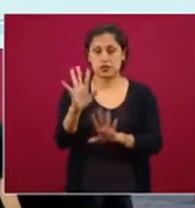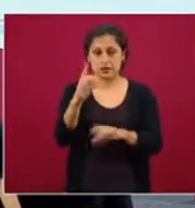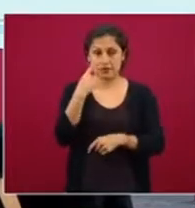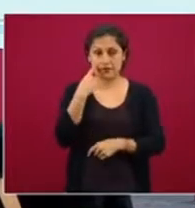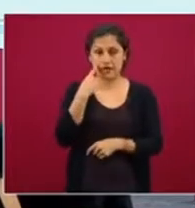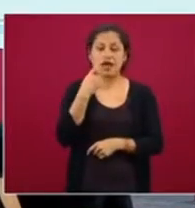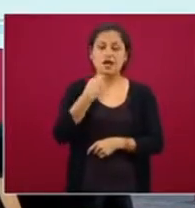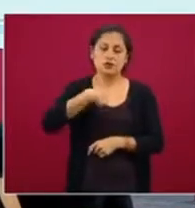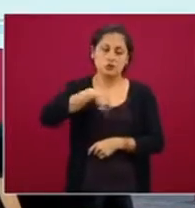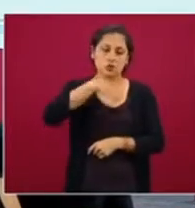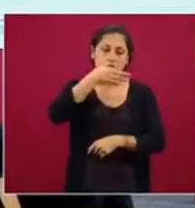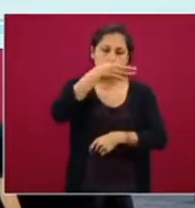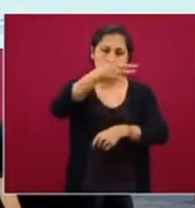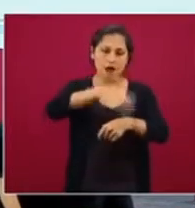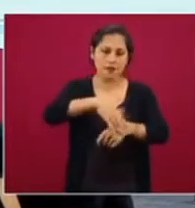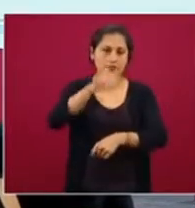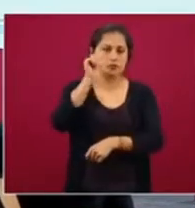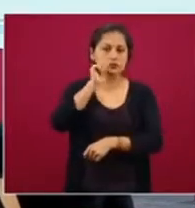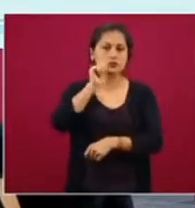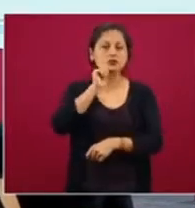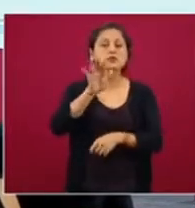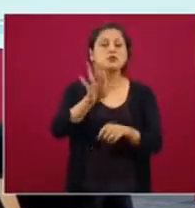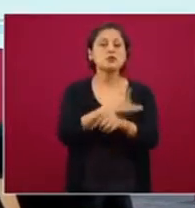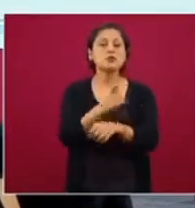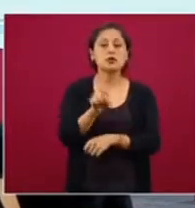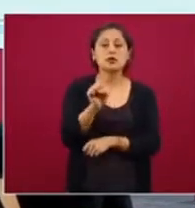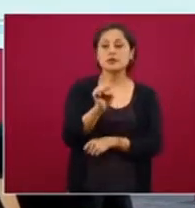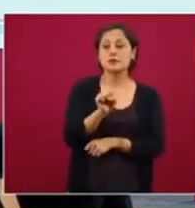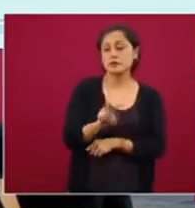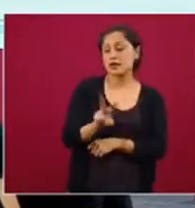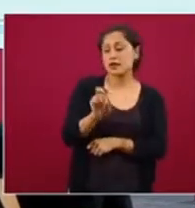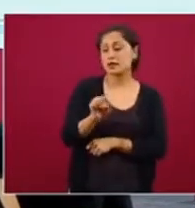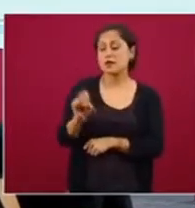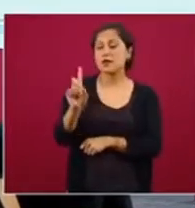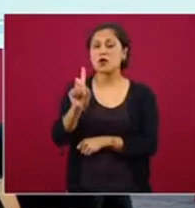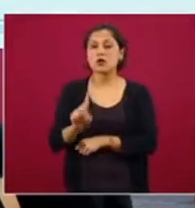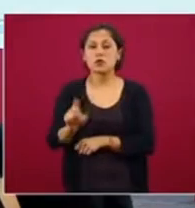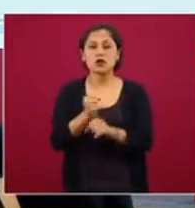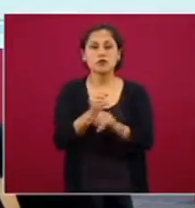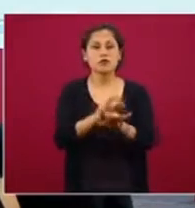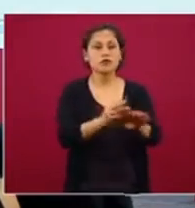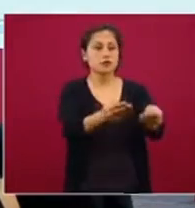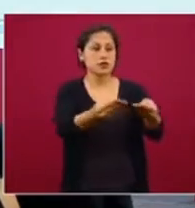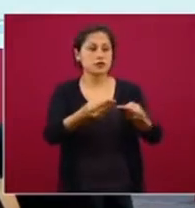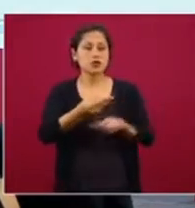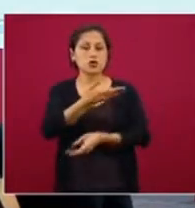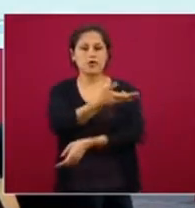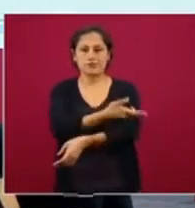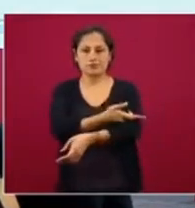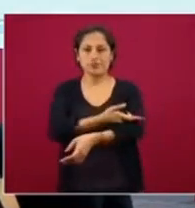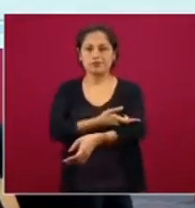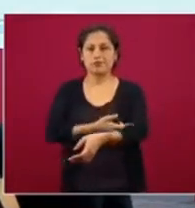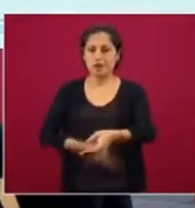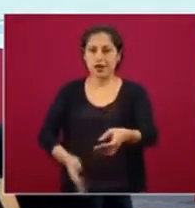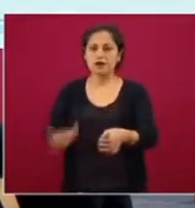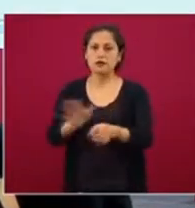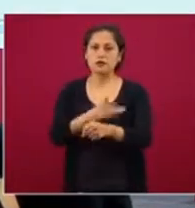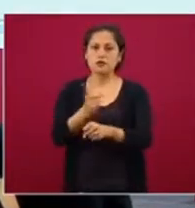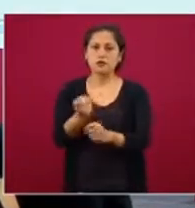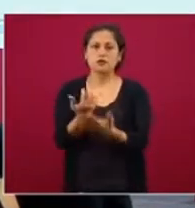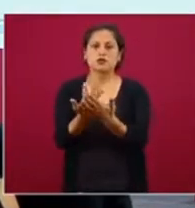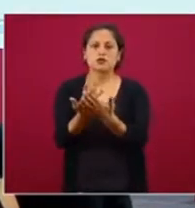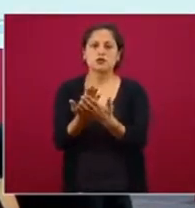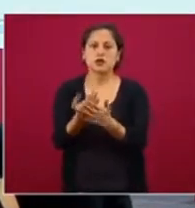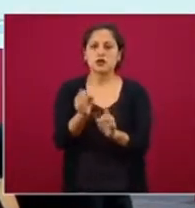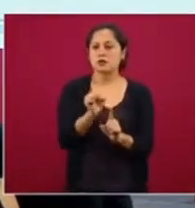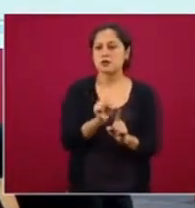fines de semana hay una notificación menos eficiente y hay que tomar con reserva el dato de sábado, domingo y hasta el